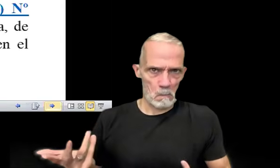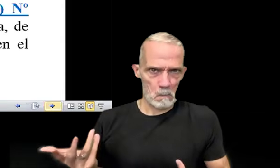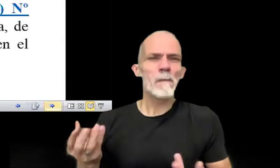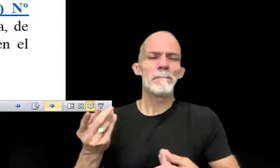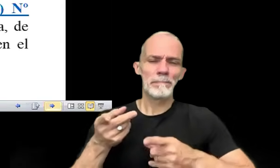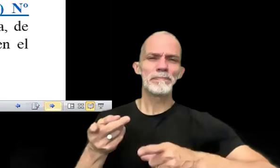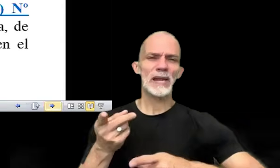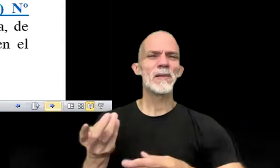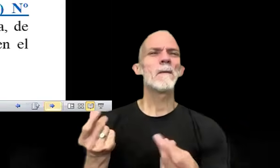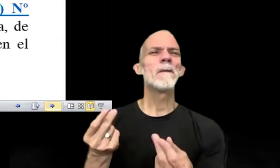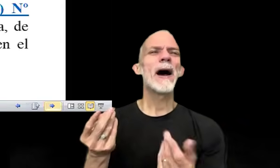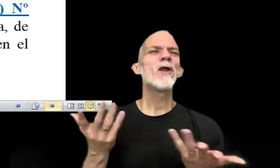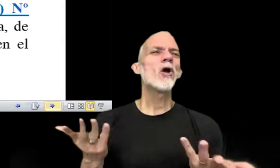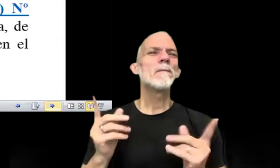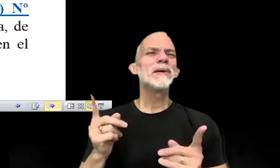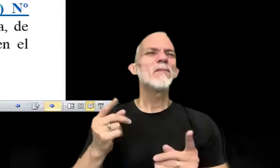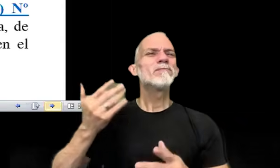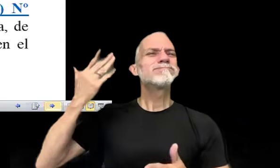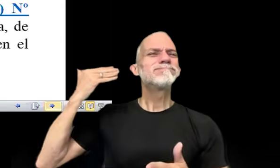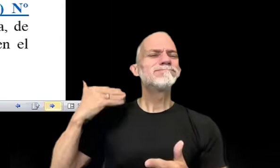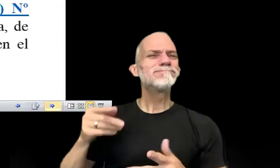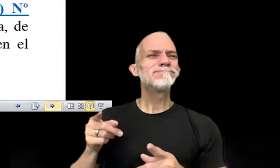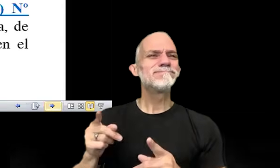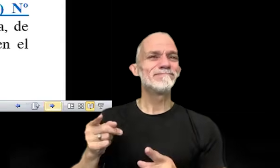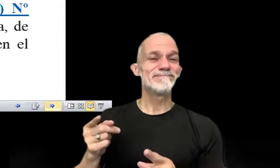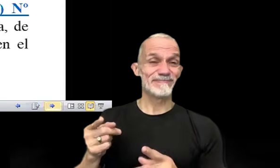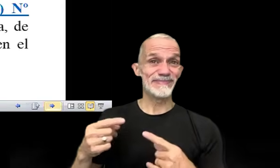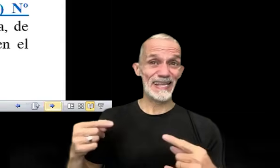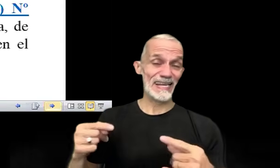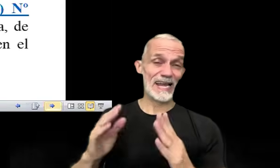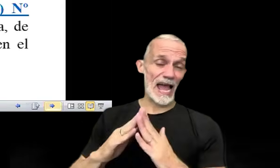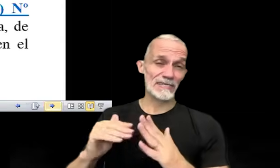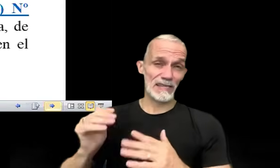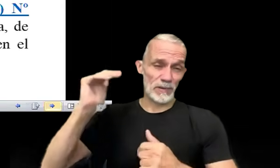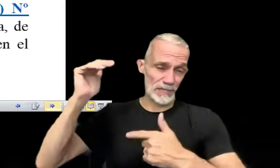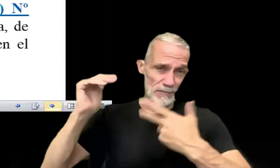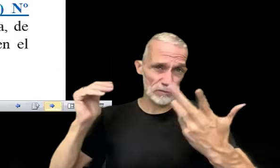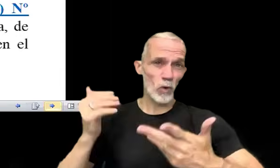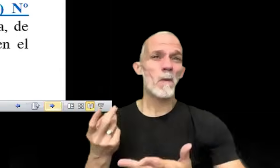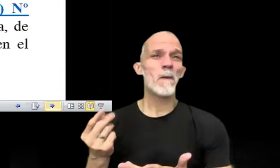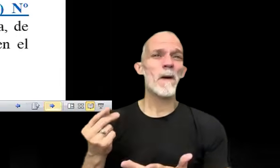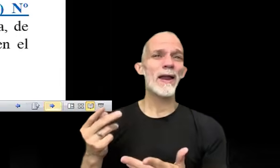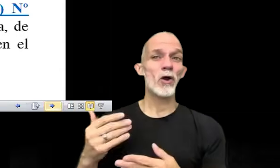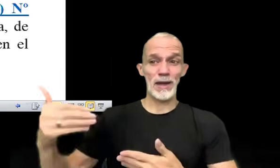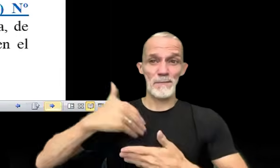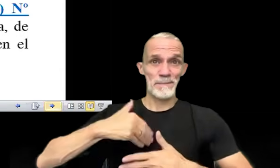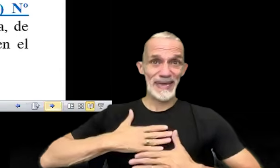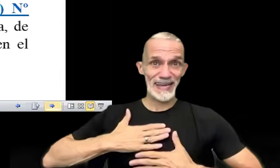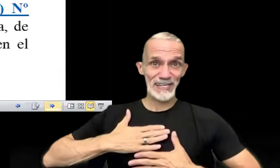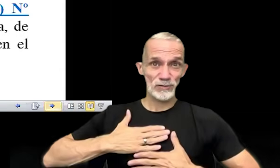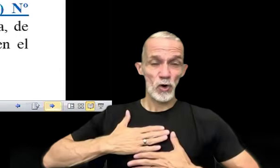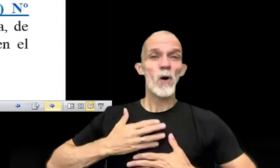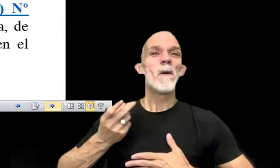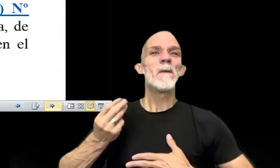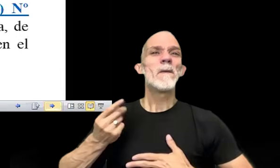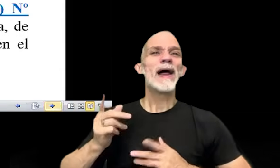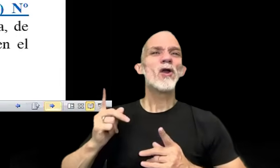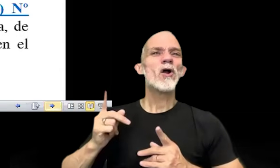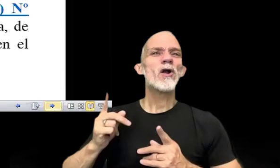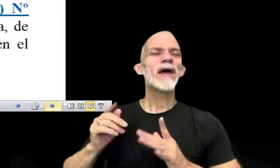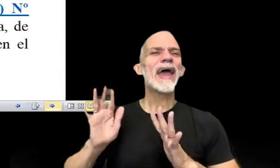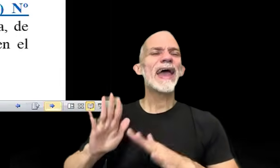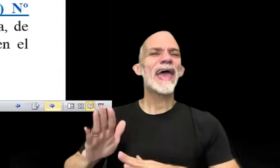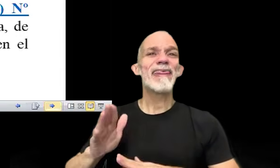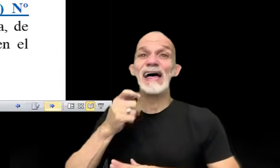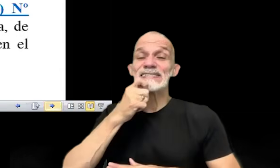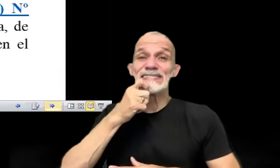va a evaluar, ¿sí? Al valor que tenía el bien, mi valor de ingreso al patrimonio va a ser el valor